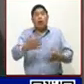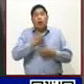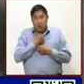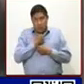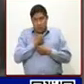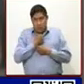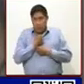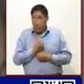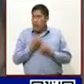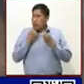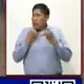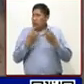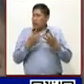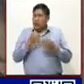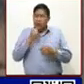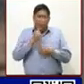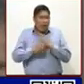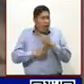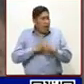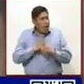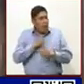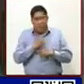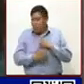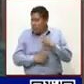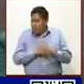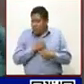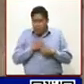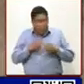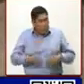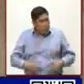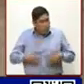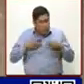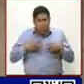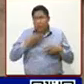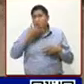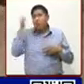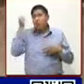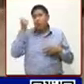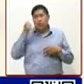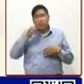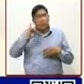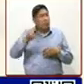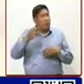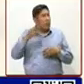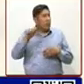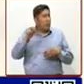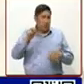esforzado por dar durante todos los años de su vida lo mejor para Juan Manuel.